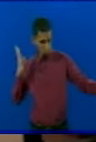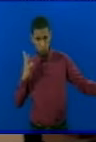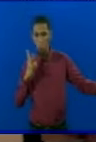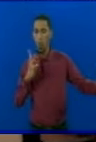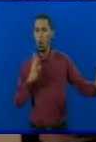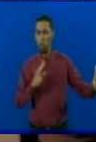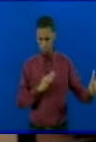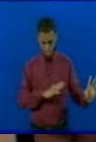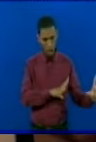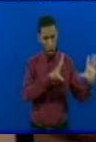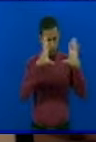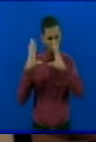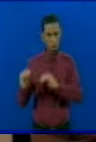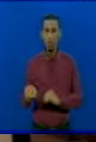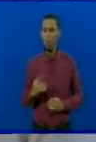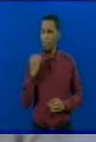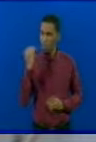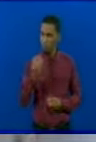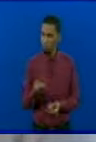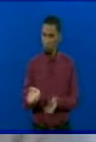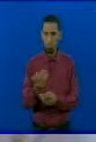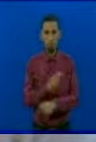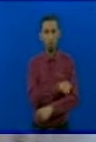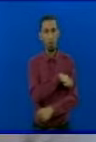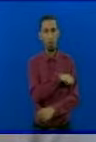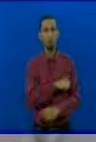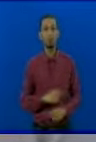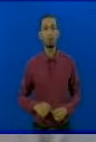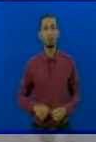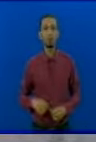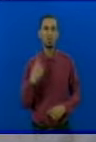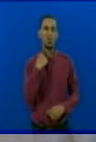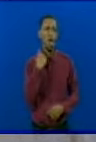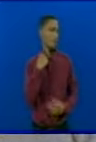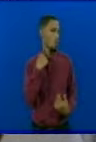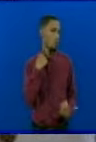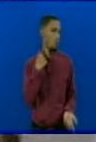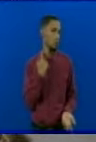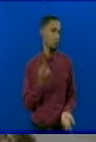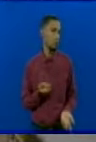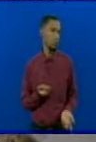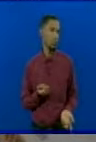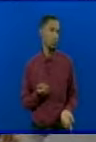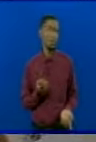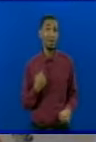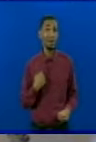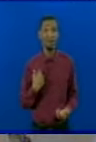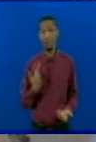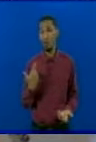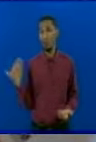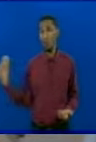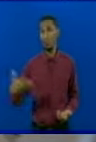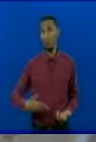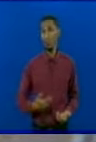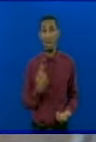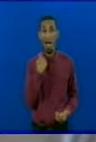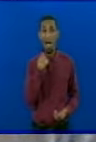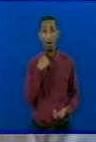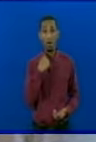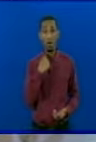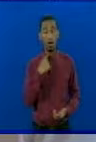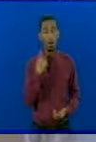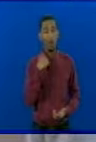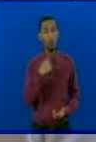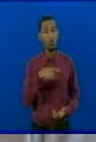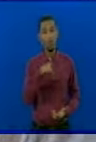siempre pensando en el pueblo. ¿Cuántos años hace que usted venga aquí? ¿De que viene por favor? Sí, ¿qué año fue eso? En el